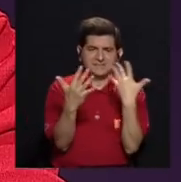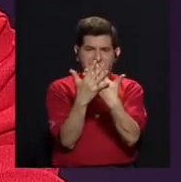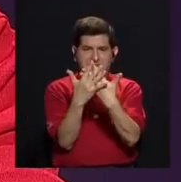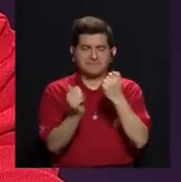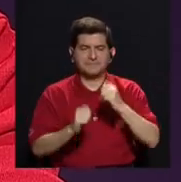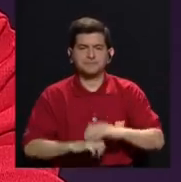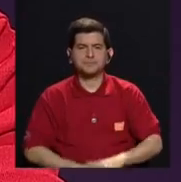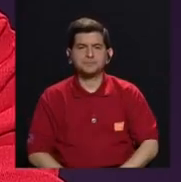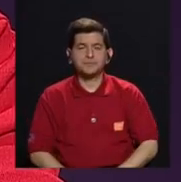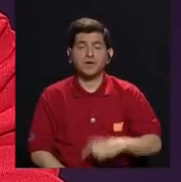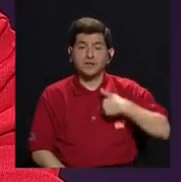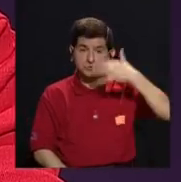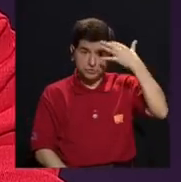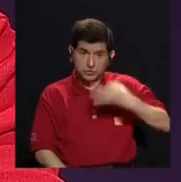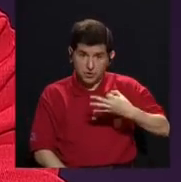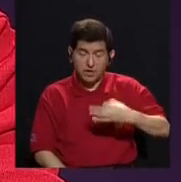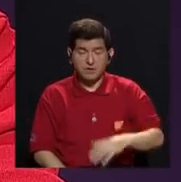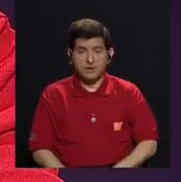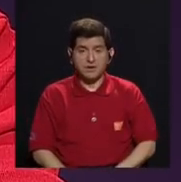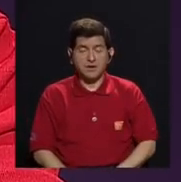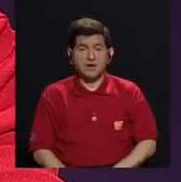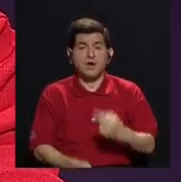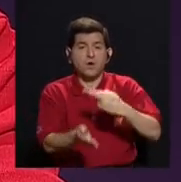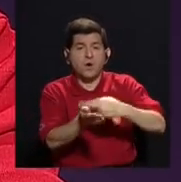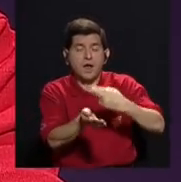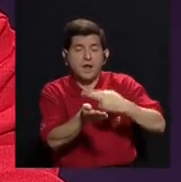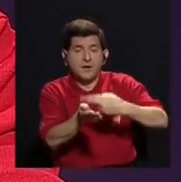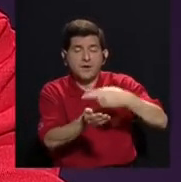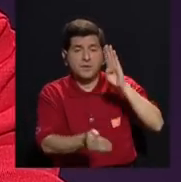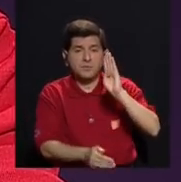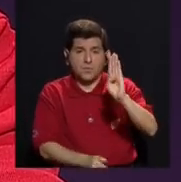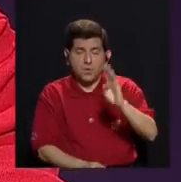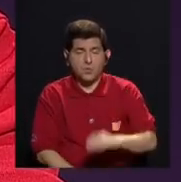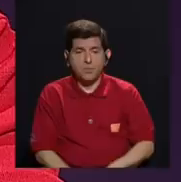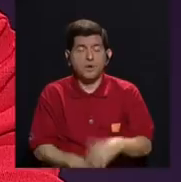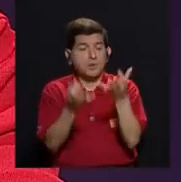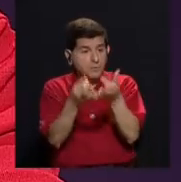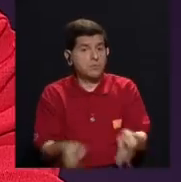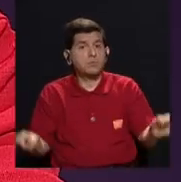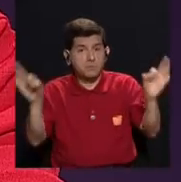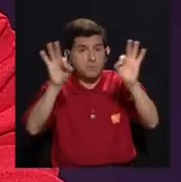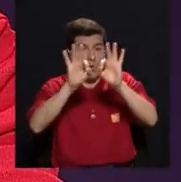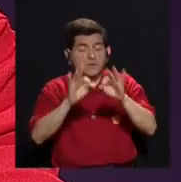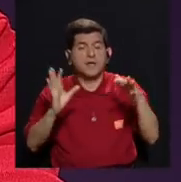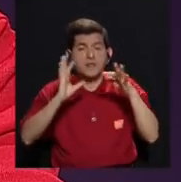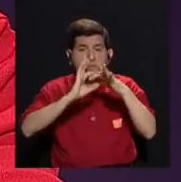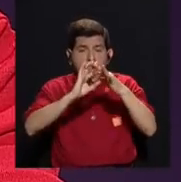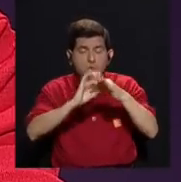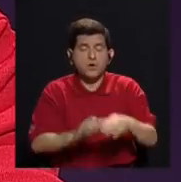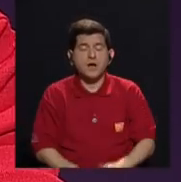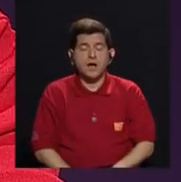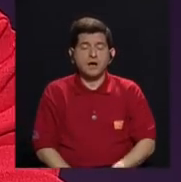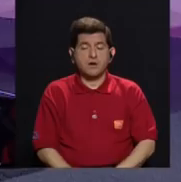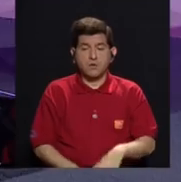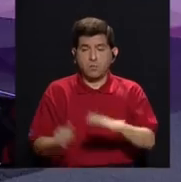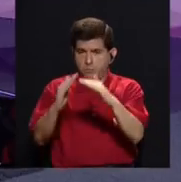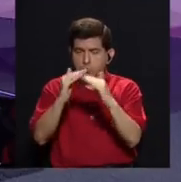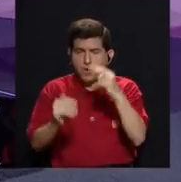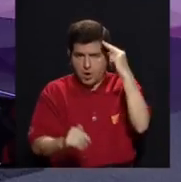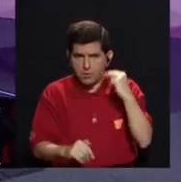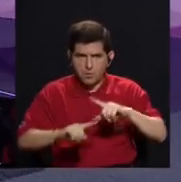así que yo creo que la bomba importante porque ese vínculo con la negritud pero que también